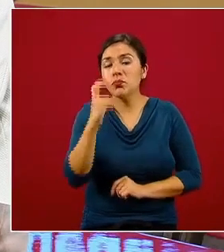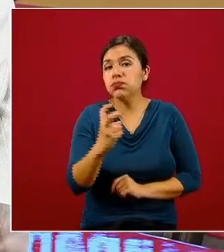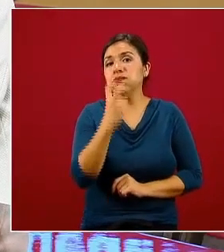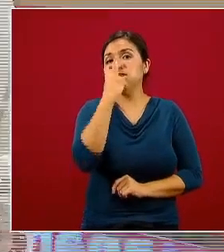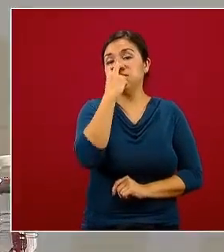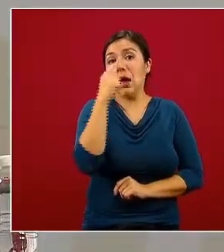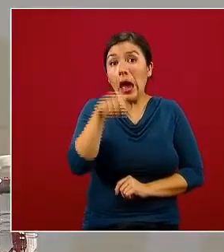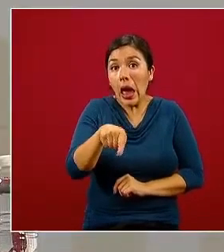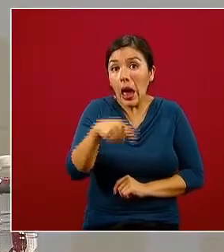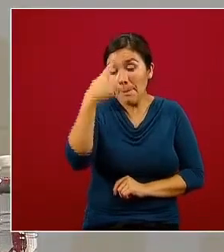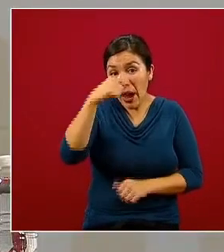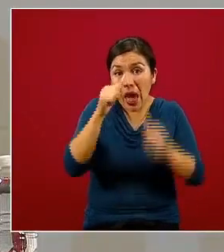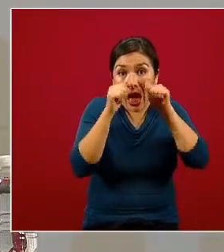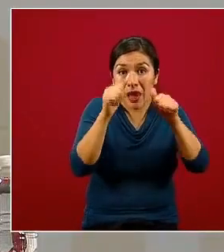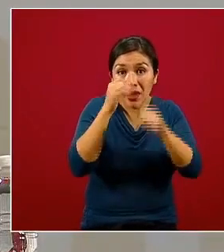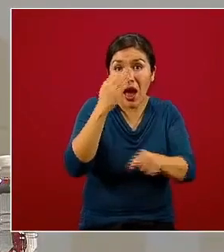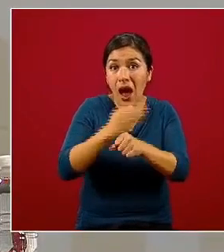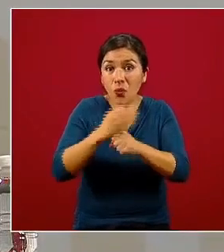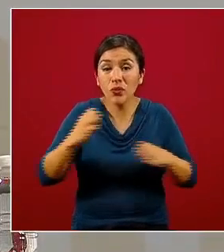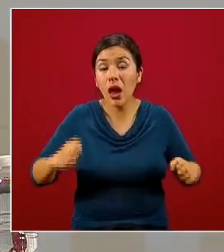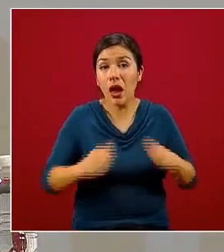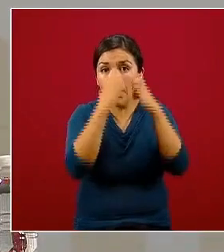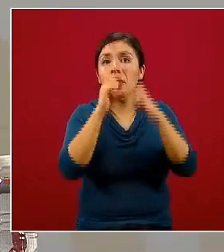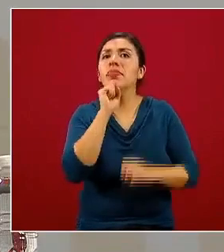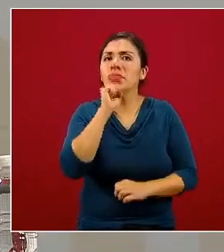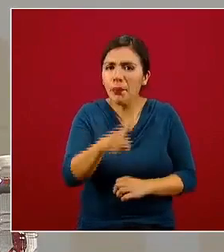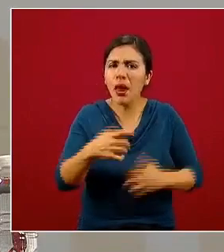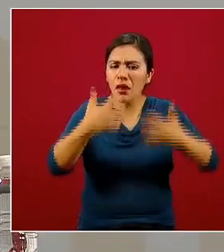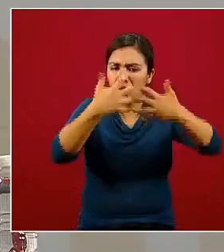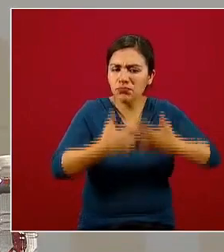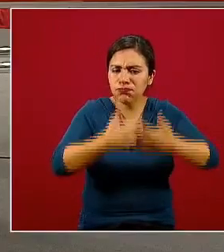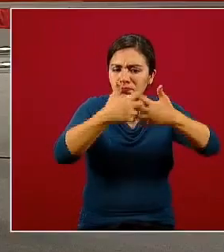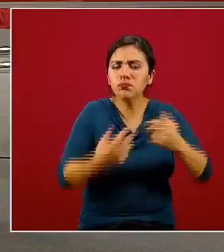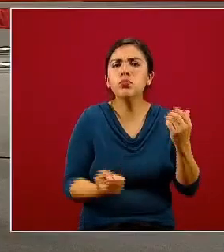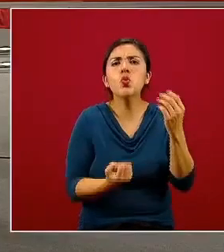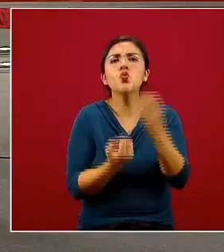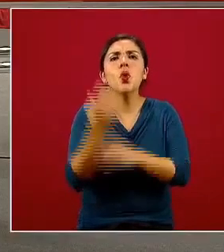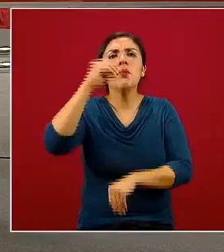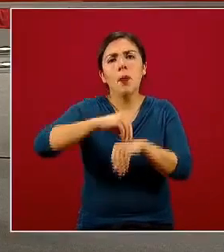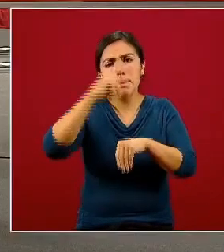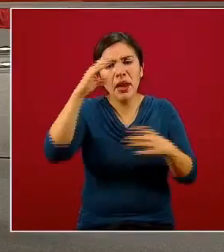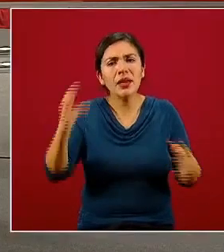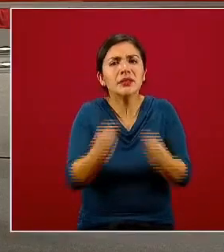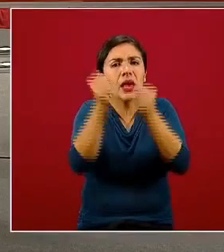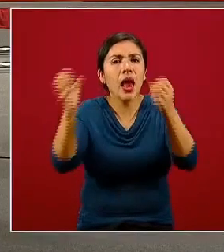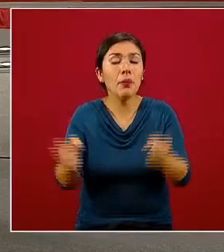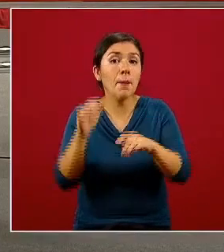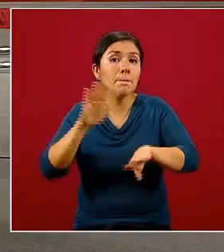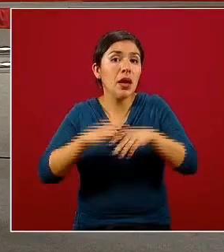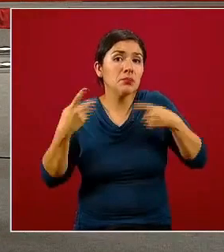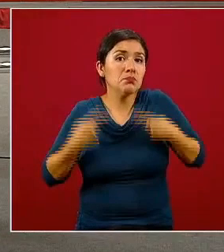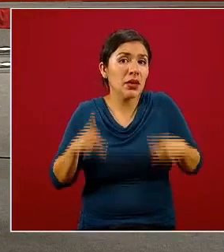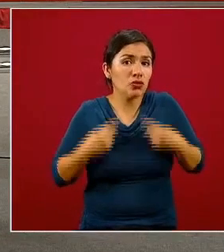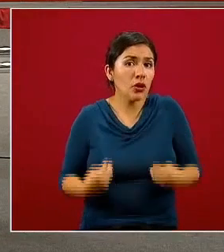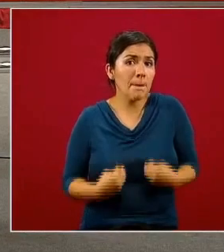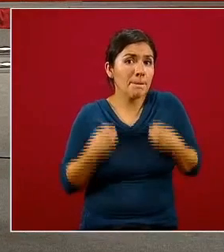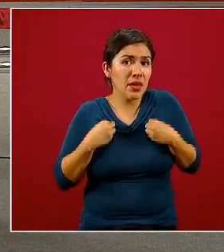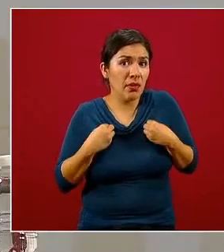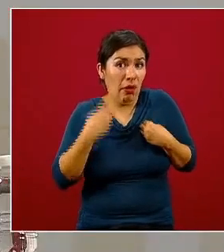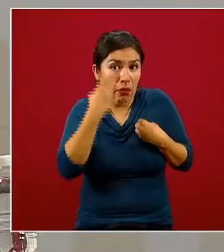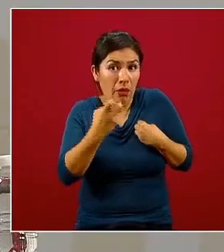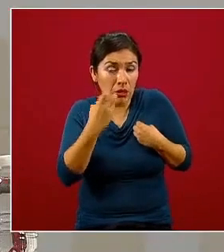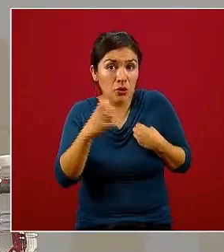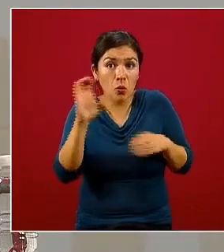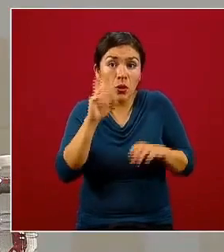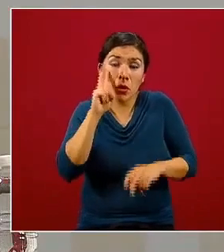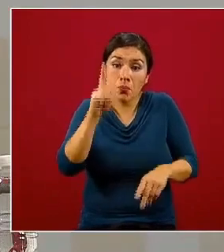atención emergente, sino el nacimiento de una industria que va a salvar vidas tan pronto como se cristalicen